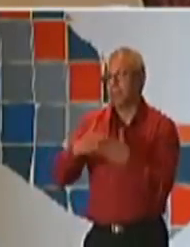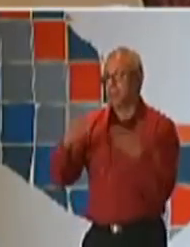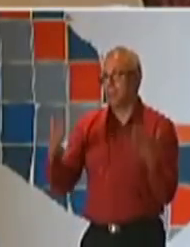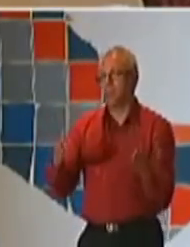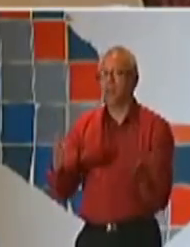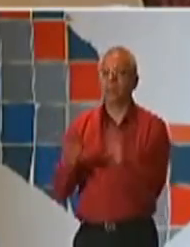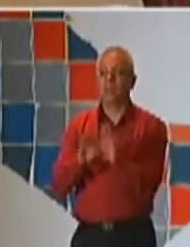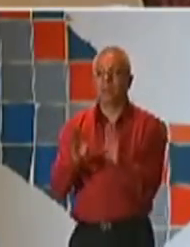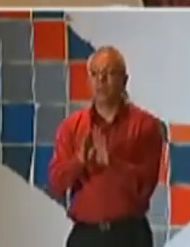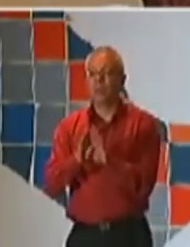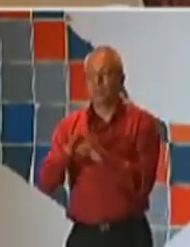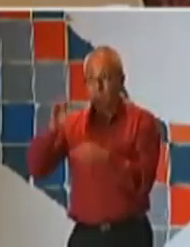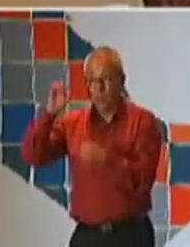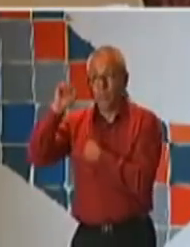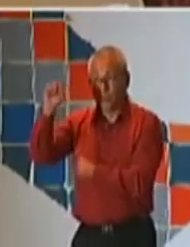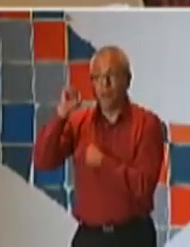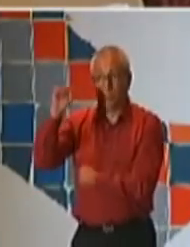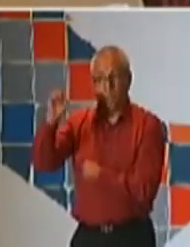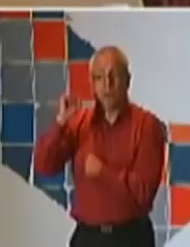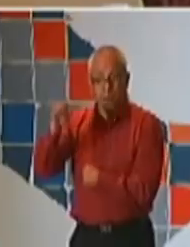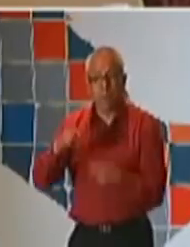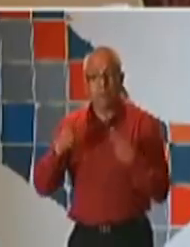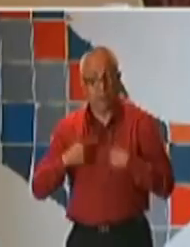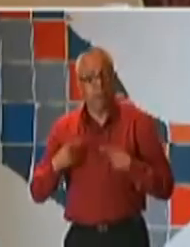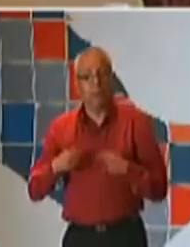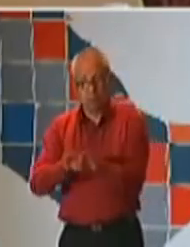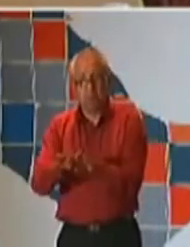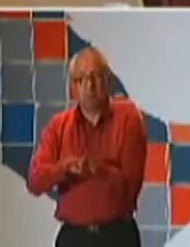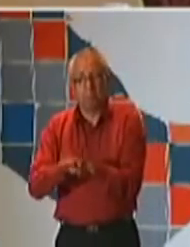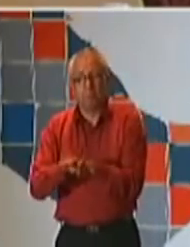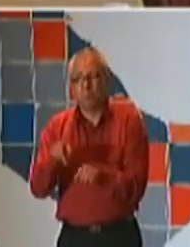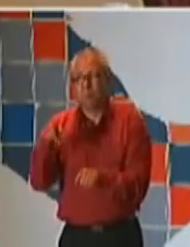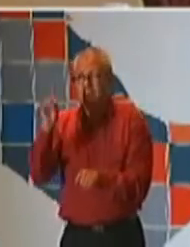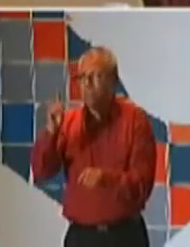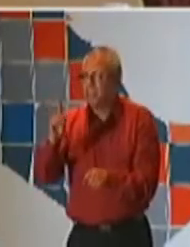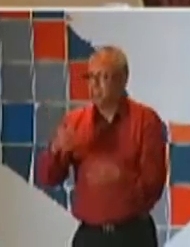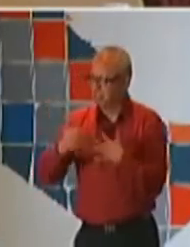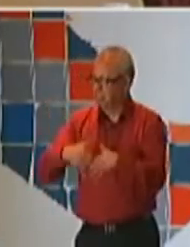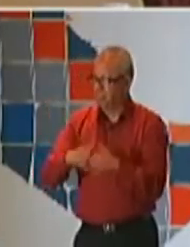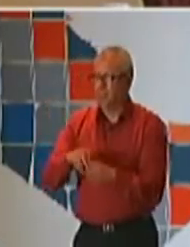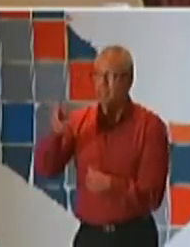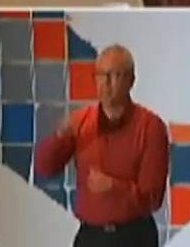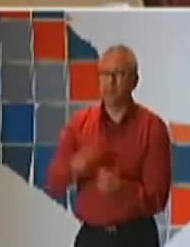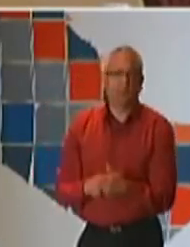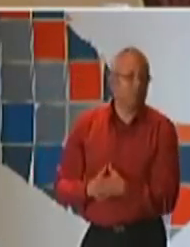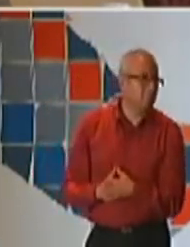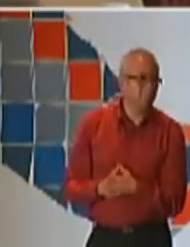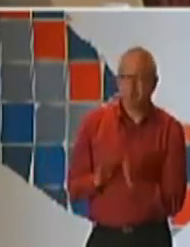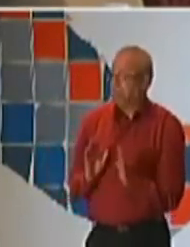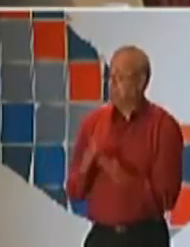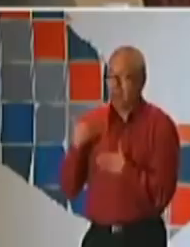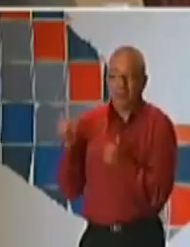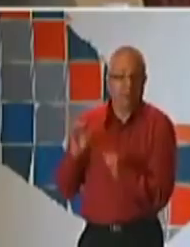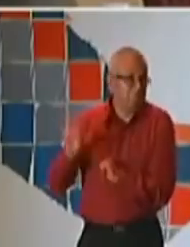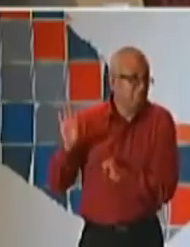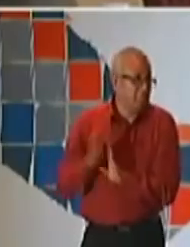protestas las empresas se lavan las manos y yo no fui yo no fui en la industria posmoderna el